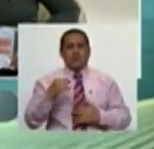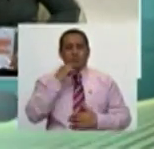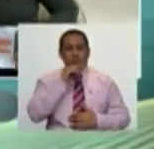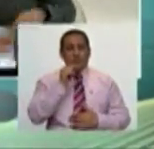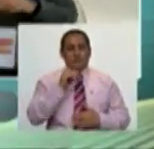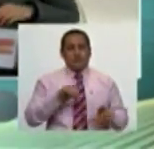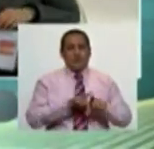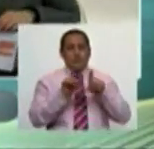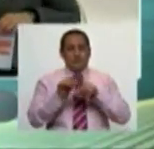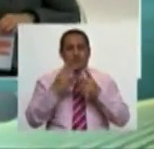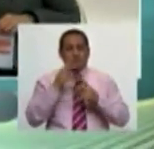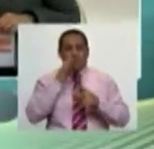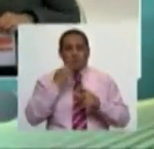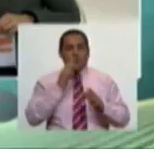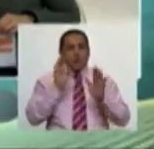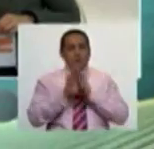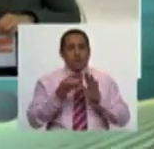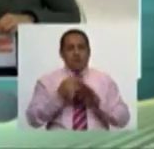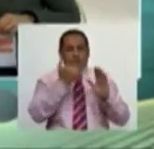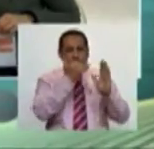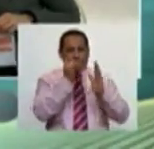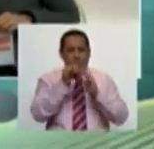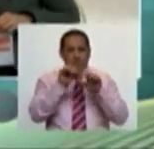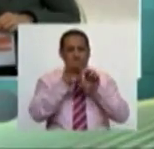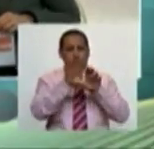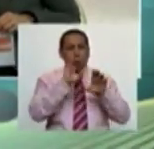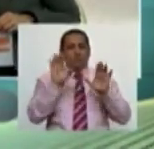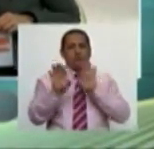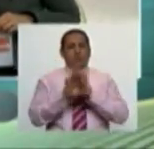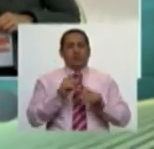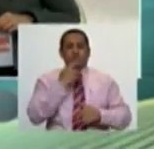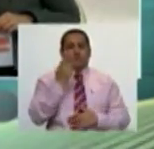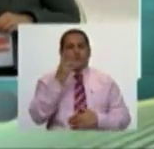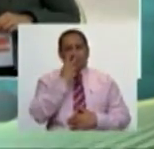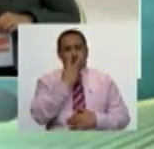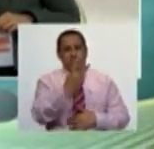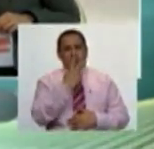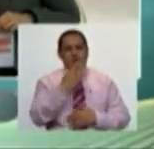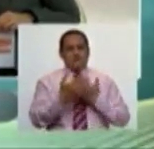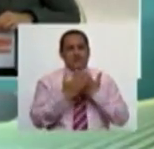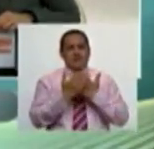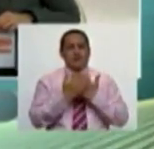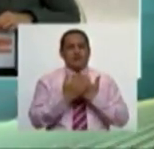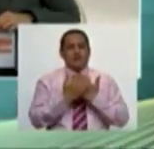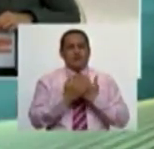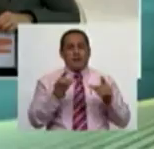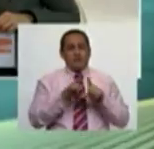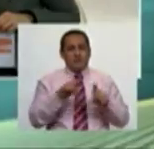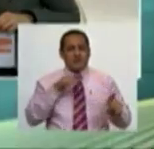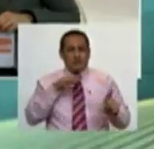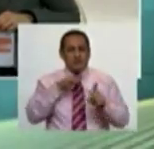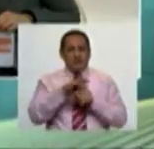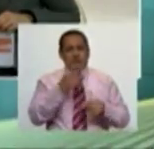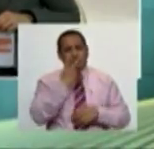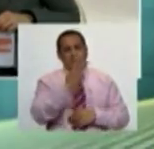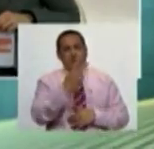el Rocío, que son altavoces, que cumplen una función preventiva. Es decir, si un delincuente está a